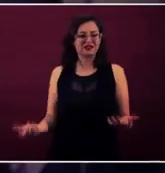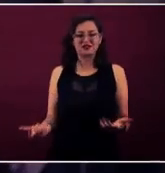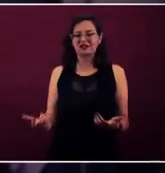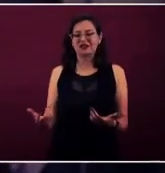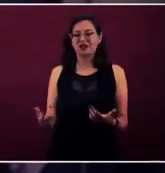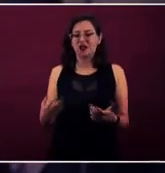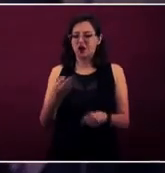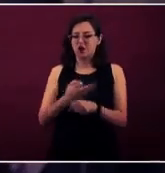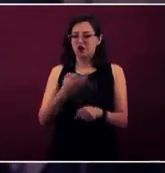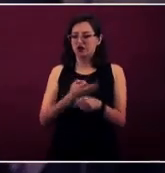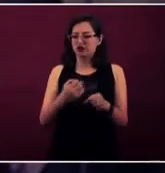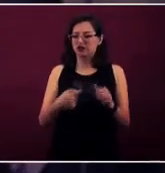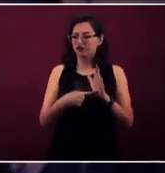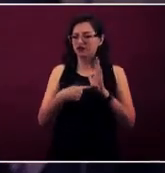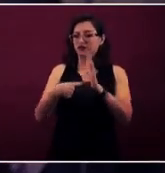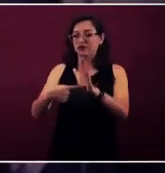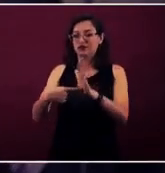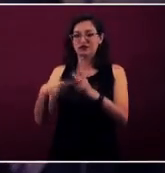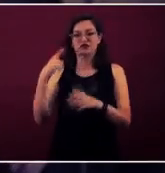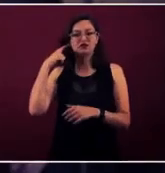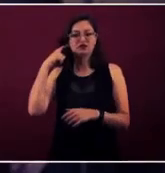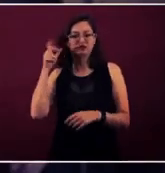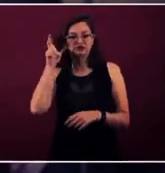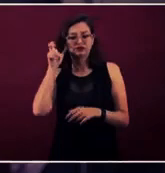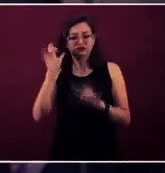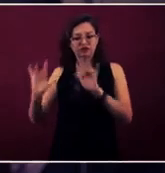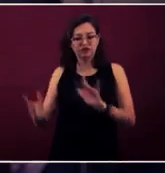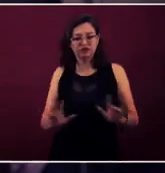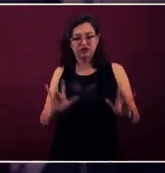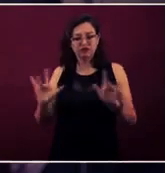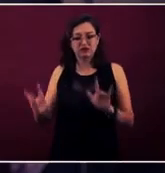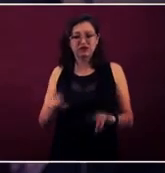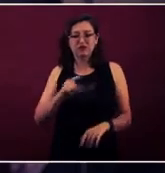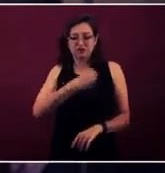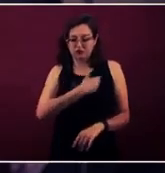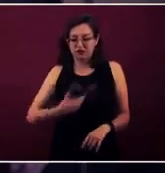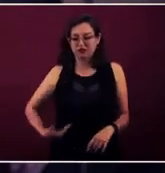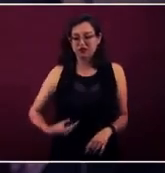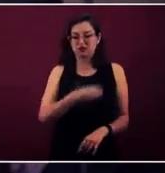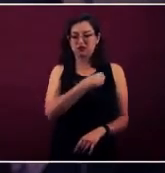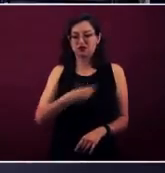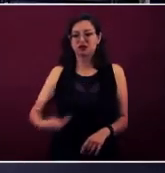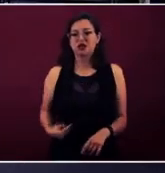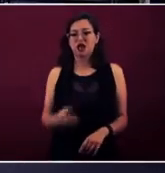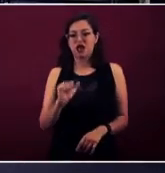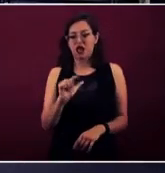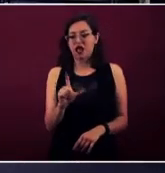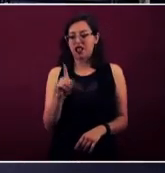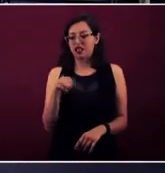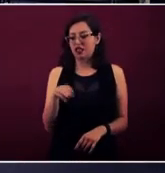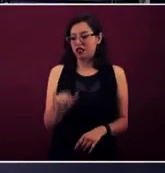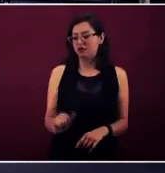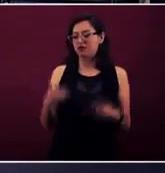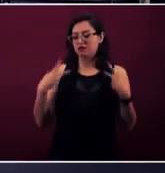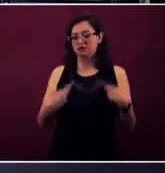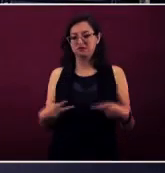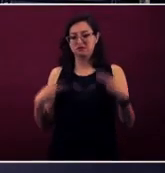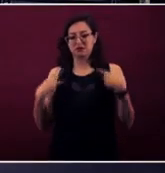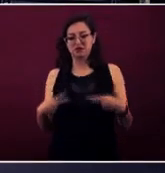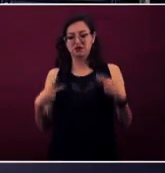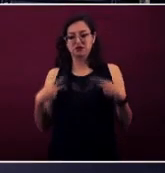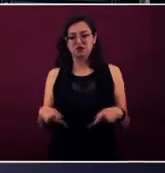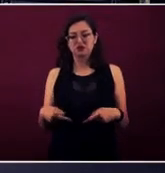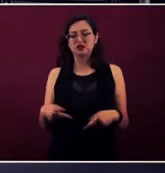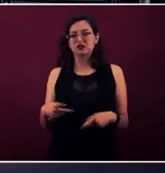tengo llamadas del presidente municipal de Aldama y de pobladores que después